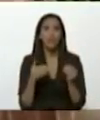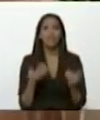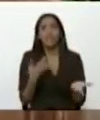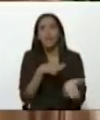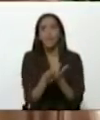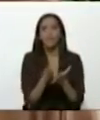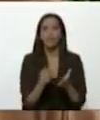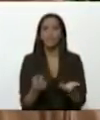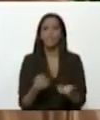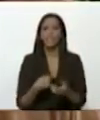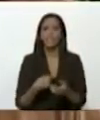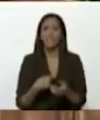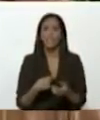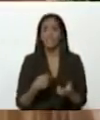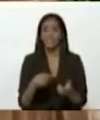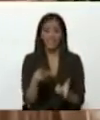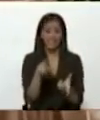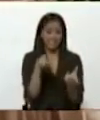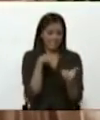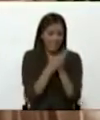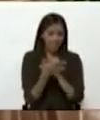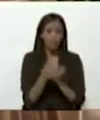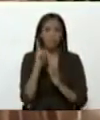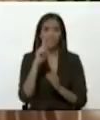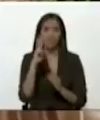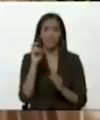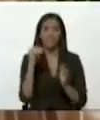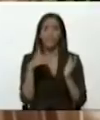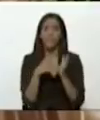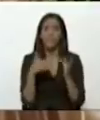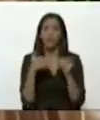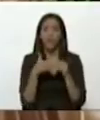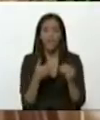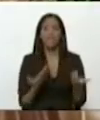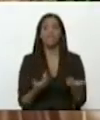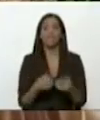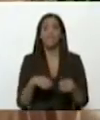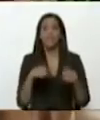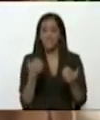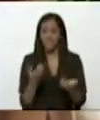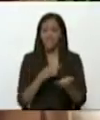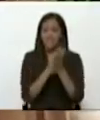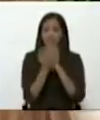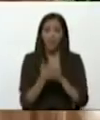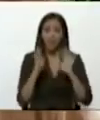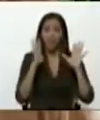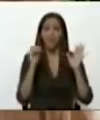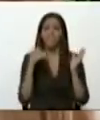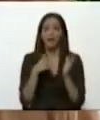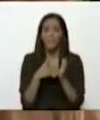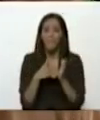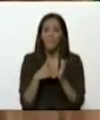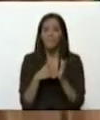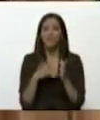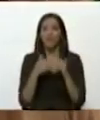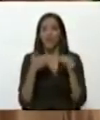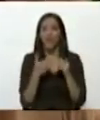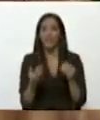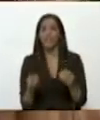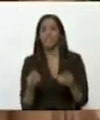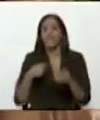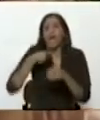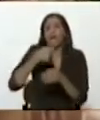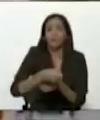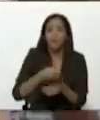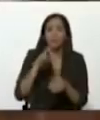gastó $120,000, porque ha demostrado que gastó bien gastado $90,000 y que ella misma puso $30,000 más porque quería ayudar. Esto